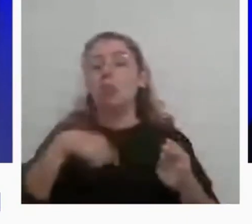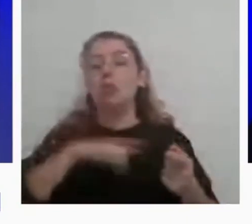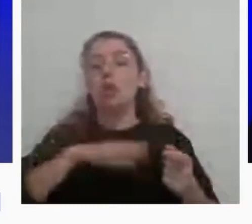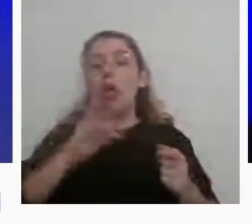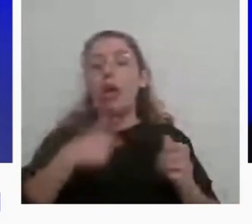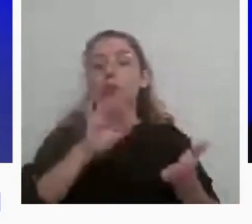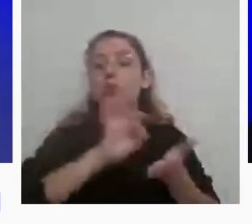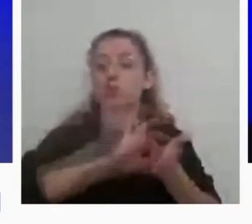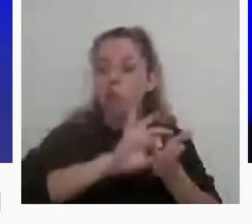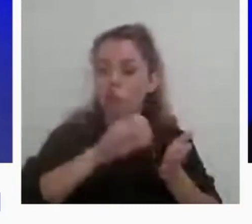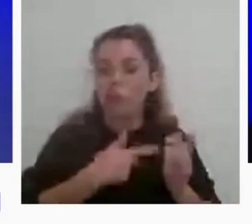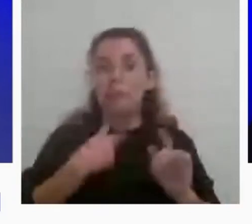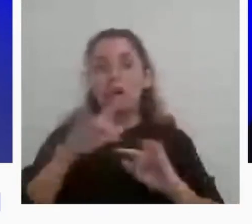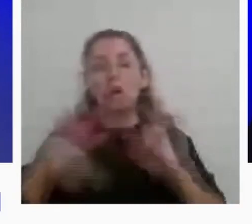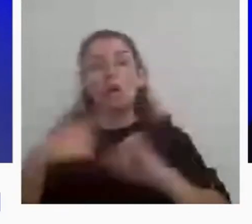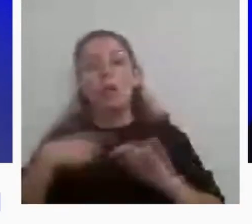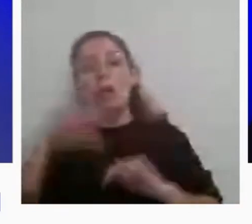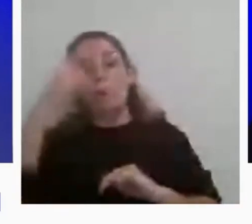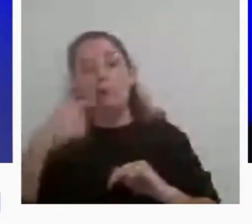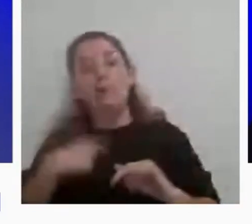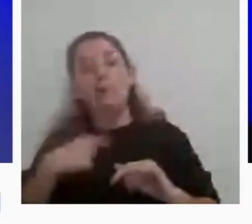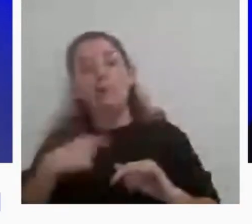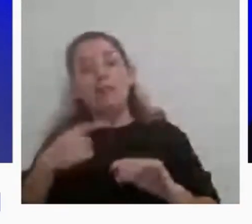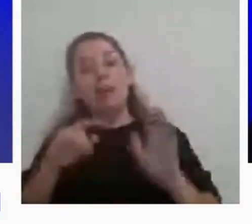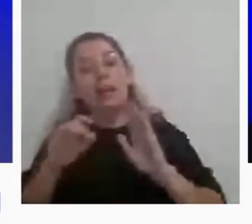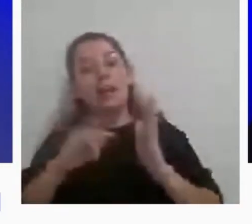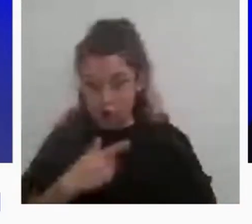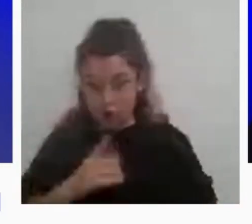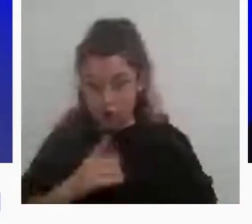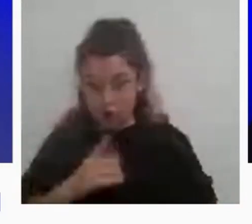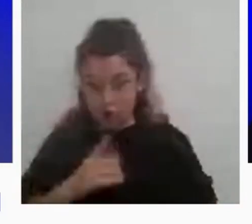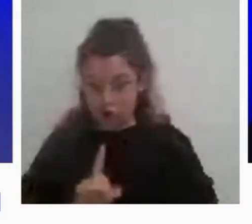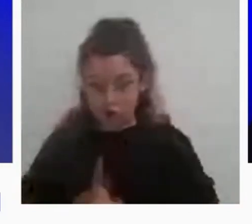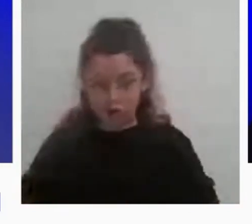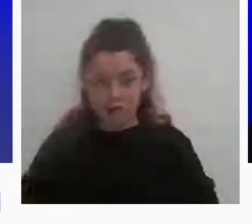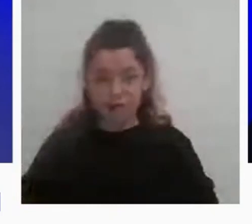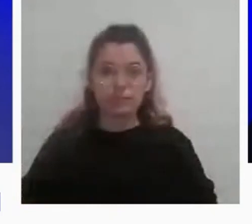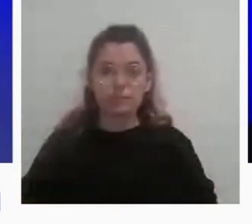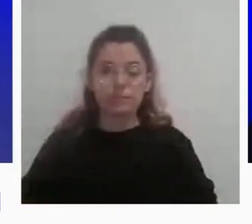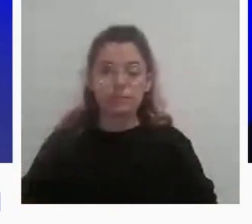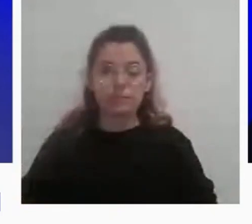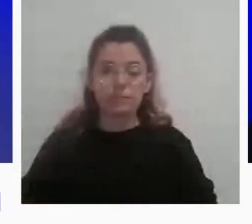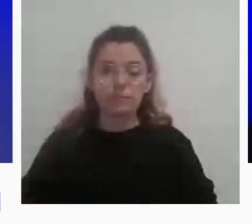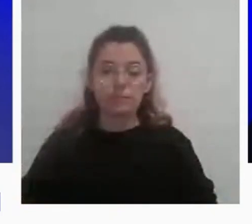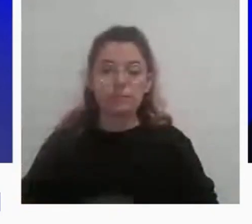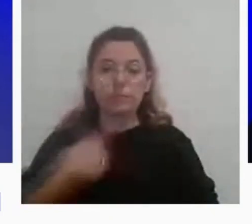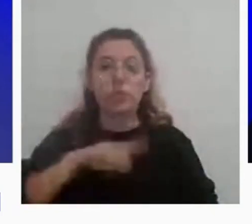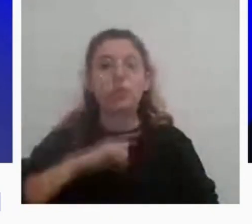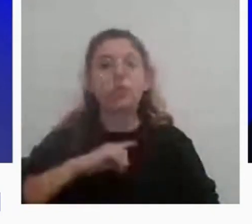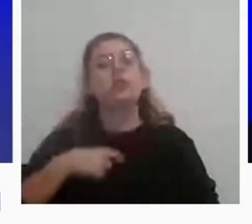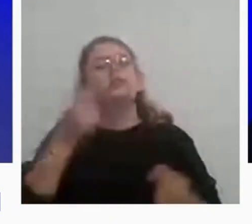perfil ingeniero. Decidimos y detectamos que había un problema muy grave en el tránsito